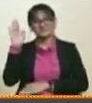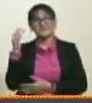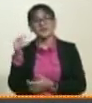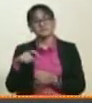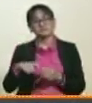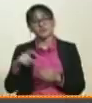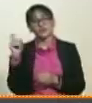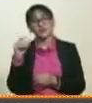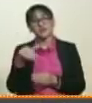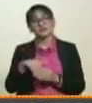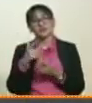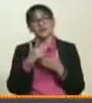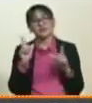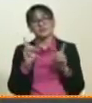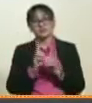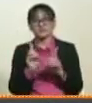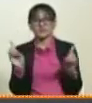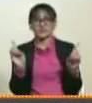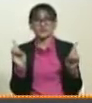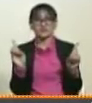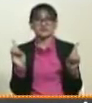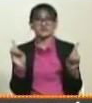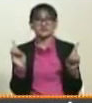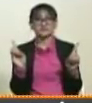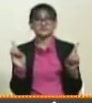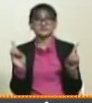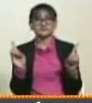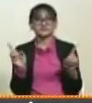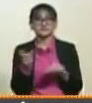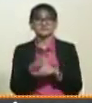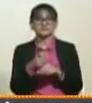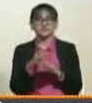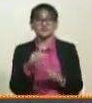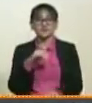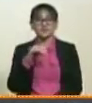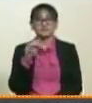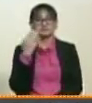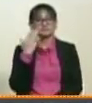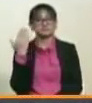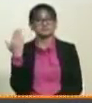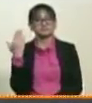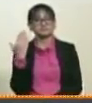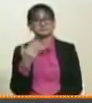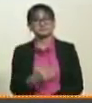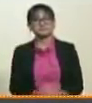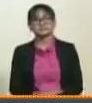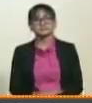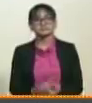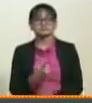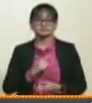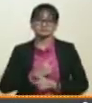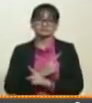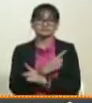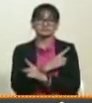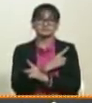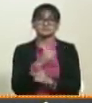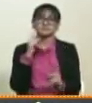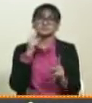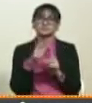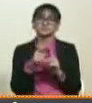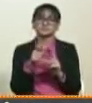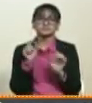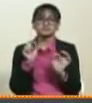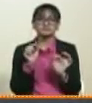se hicieron elecciones libres democráticas y arrasó nuestro gobernador omar y eso por supuesto causa malestar entonces el objetivo aquí es